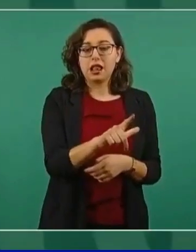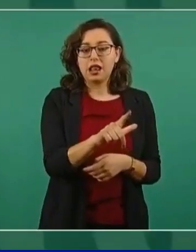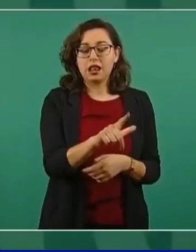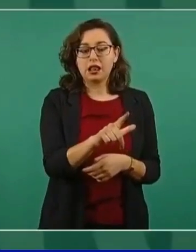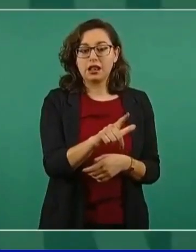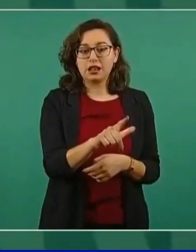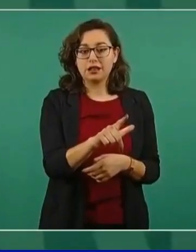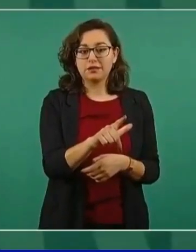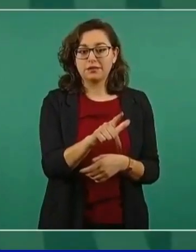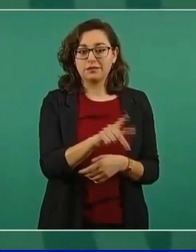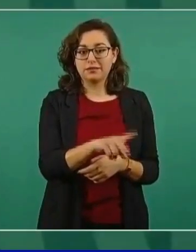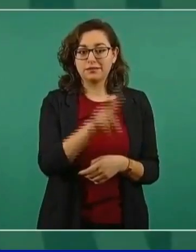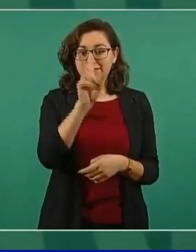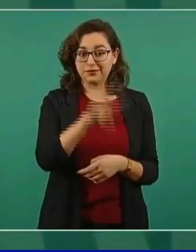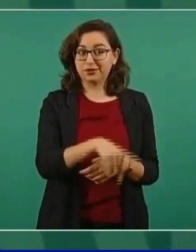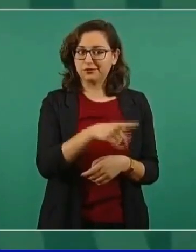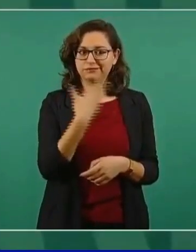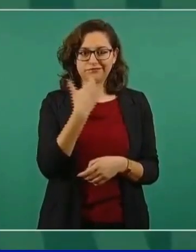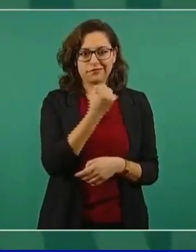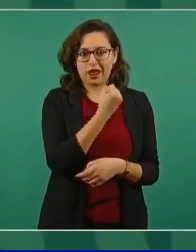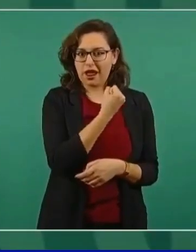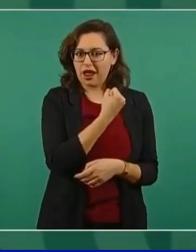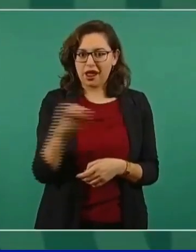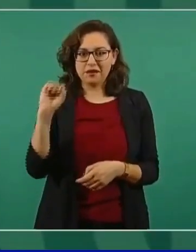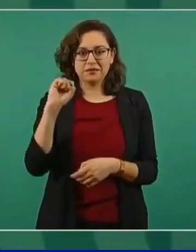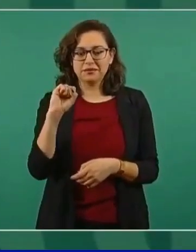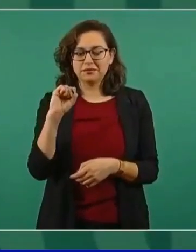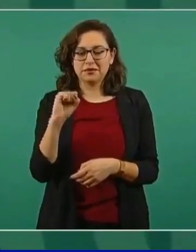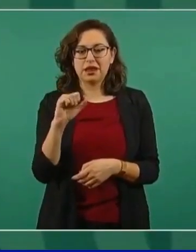el famoso Abulón Hernández,